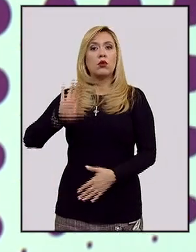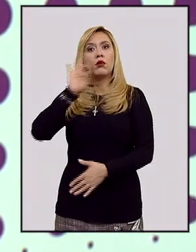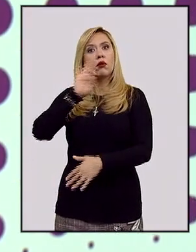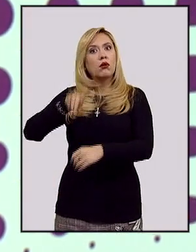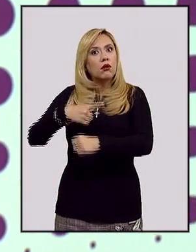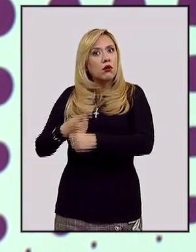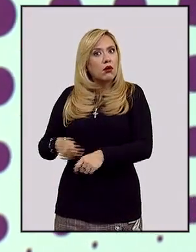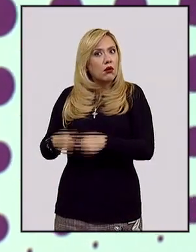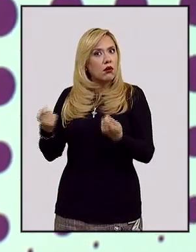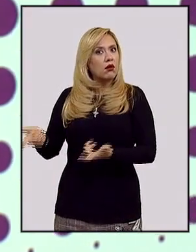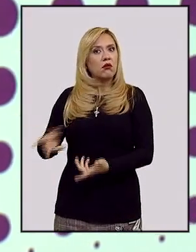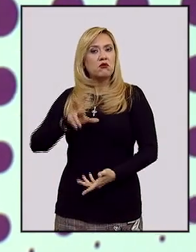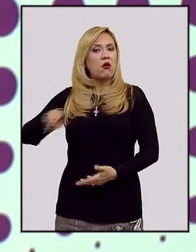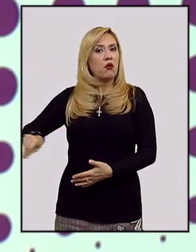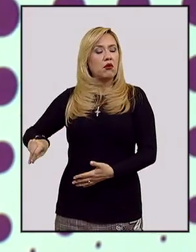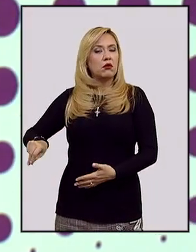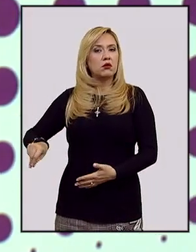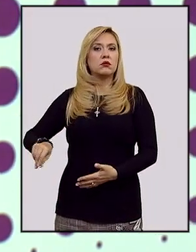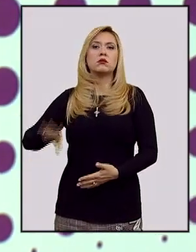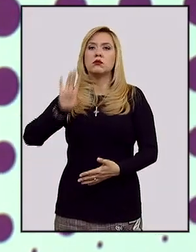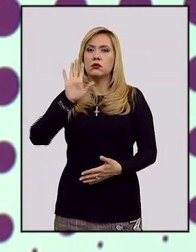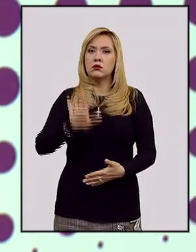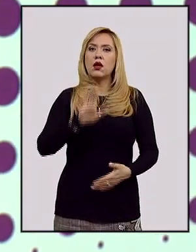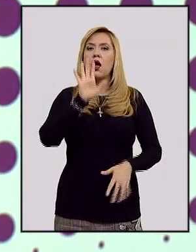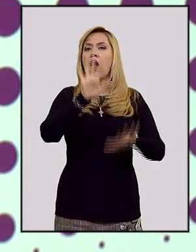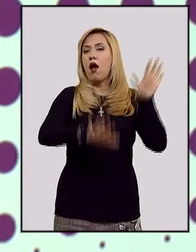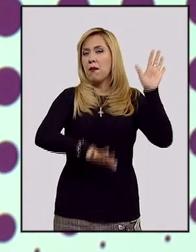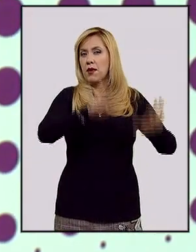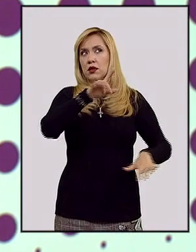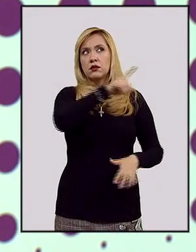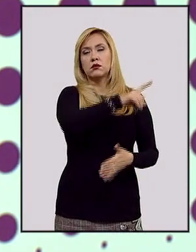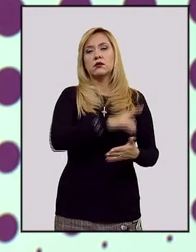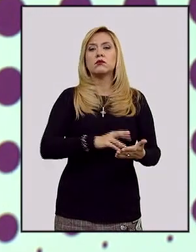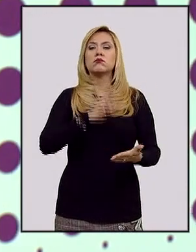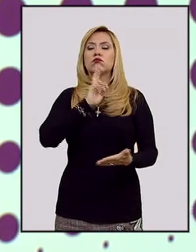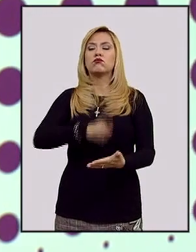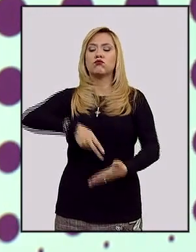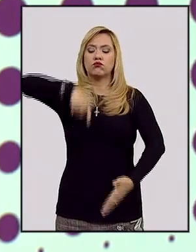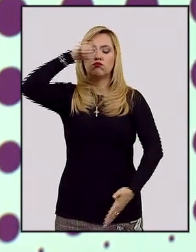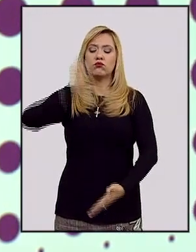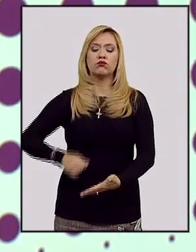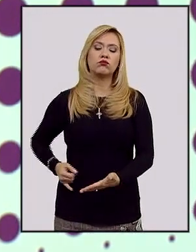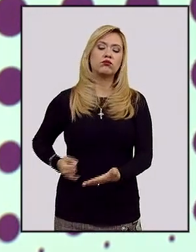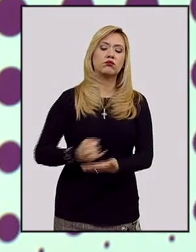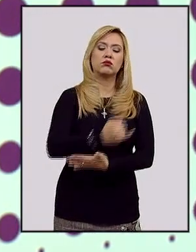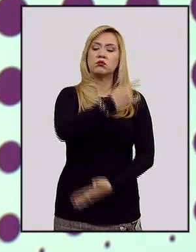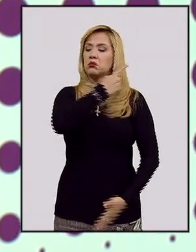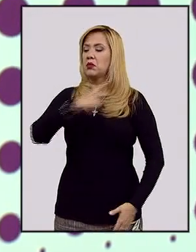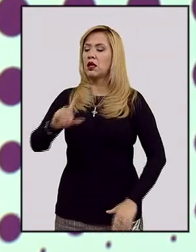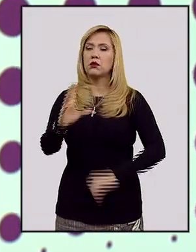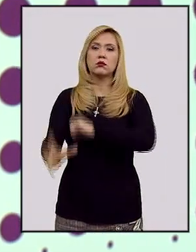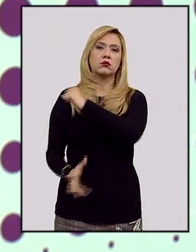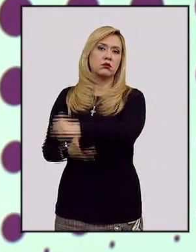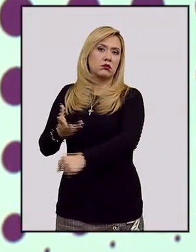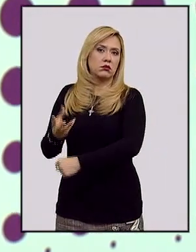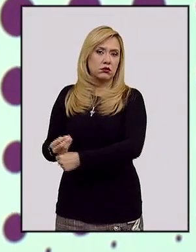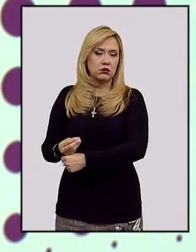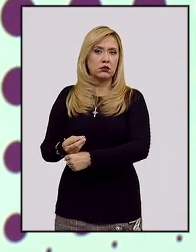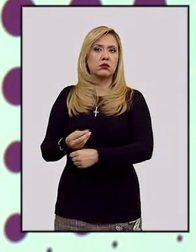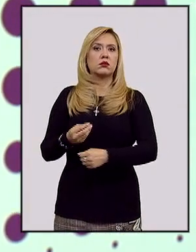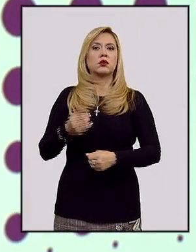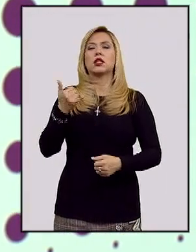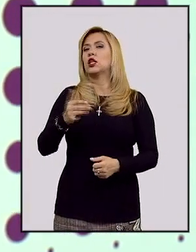hemos obtenido resoluciones en donde desde la sentencia del amparo se ordena una reparación integral, incluidas las medidas